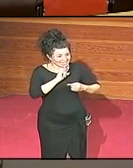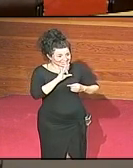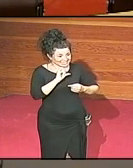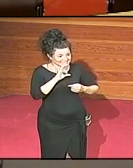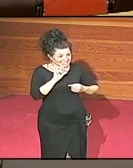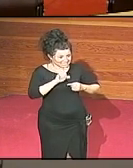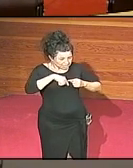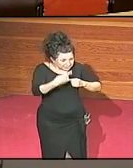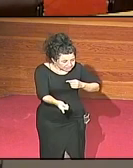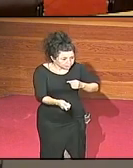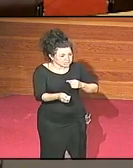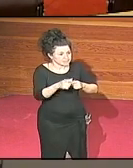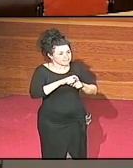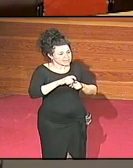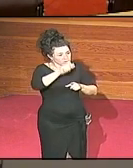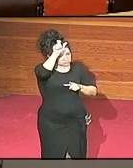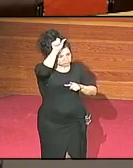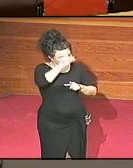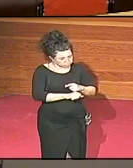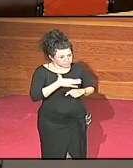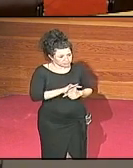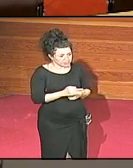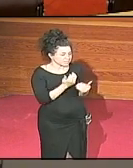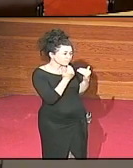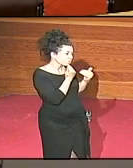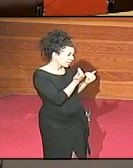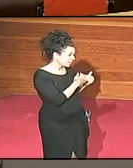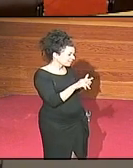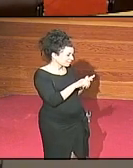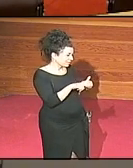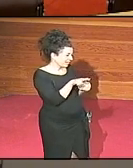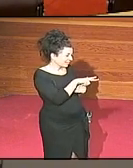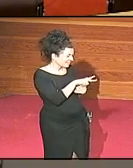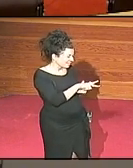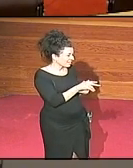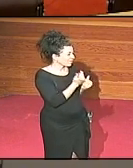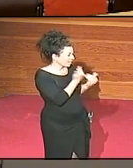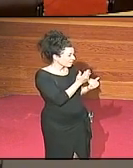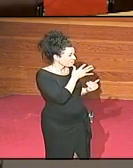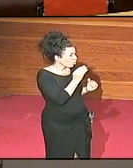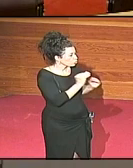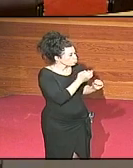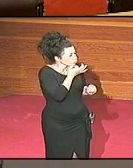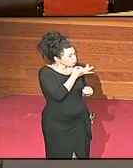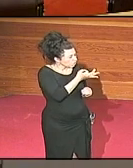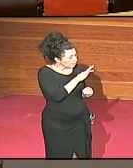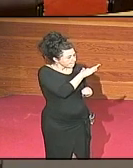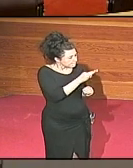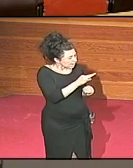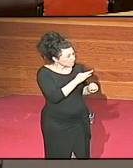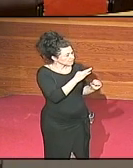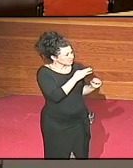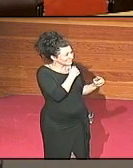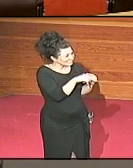dugula. Bueno, muchas gracias Mikel por tu tanto por tu ponencia como por las respuestas a